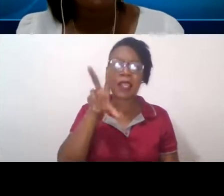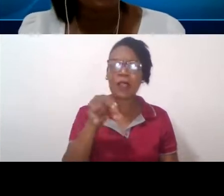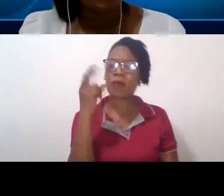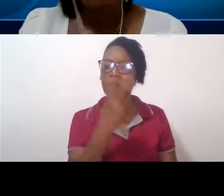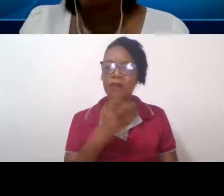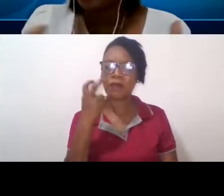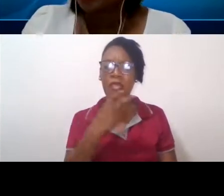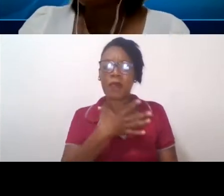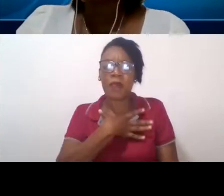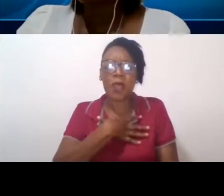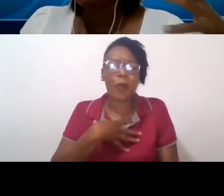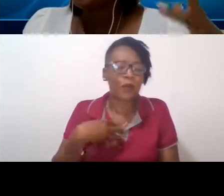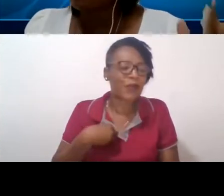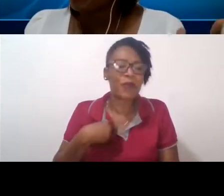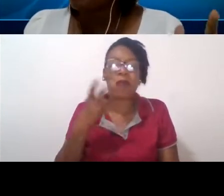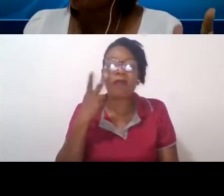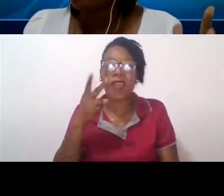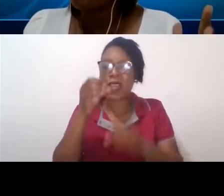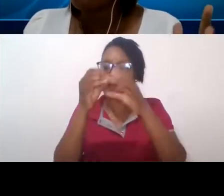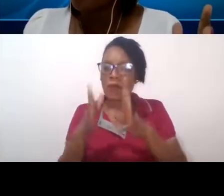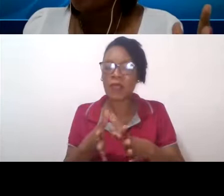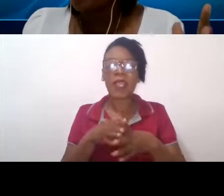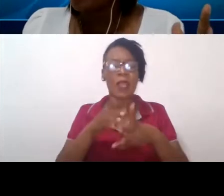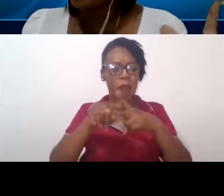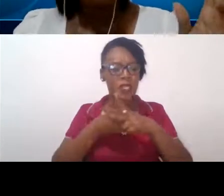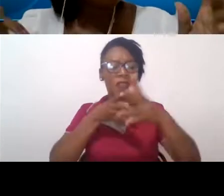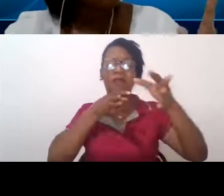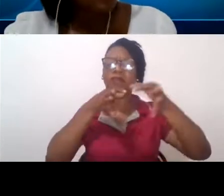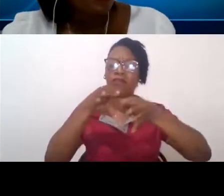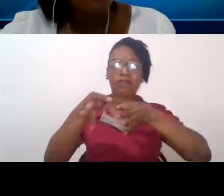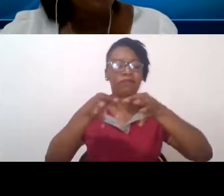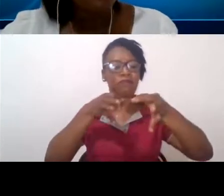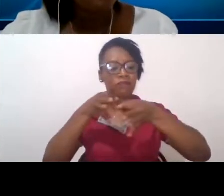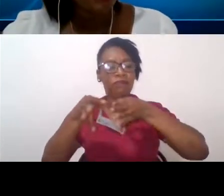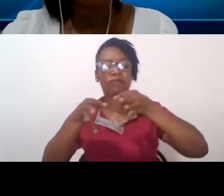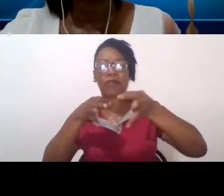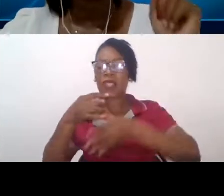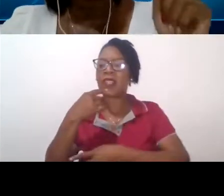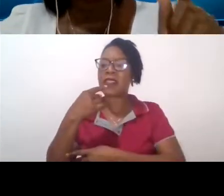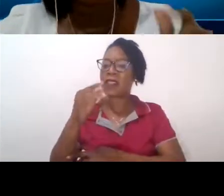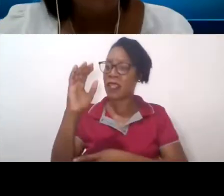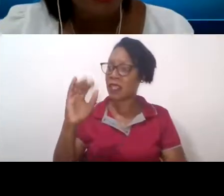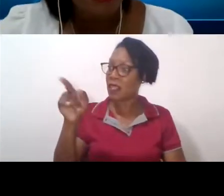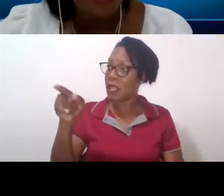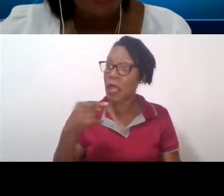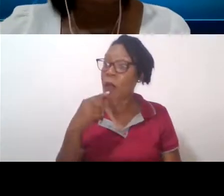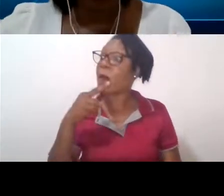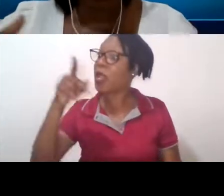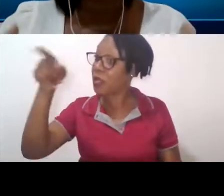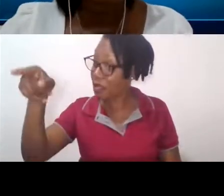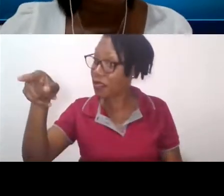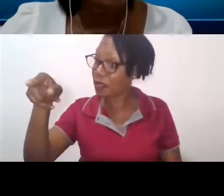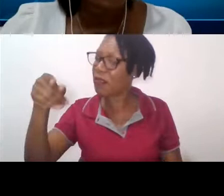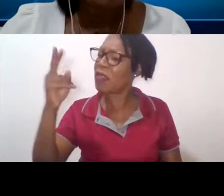la docente, porque ella empezaba la explicación y ella refería a la niña y decía, ¿verdad, fulana de tal? ¿Qué